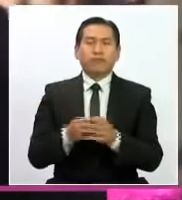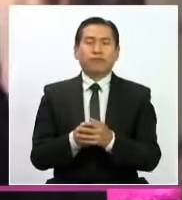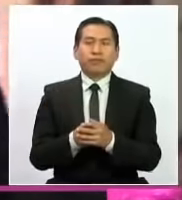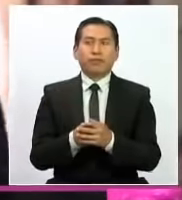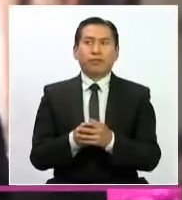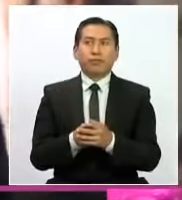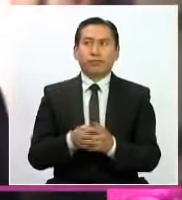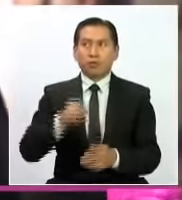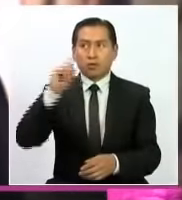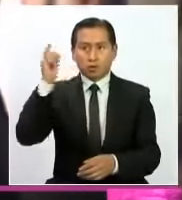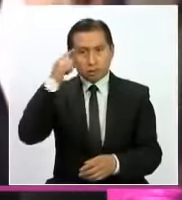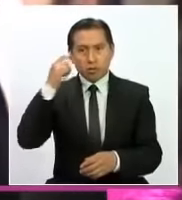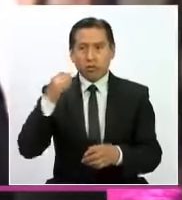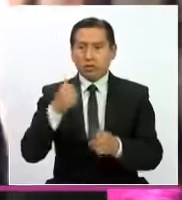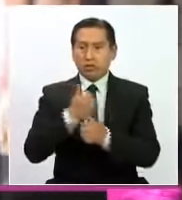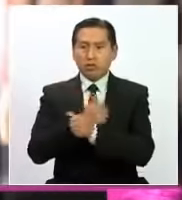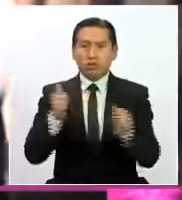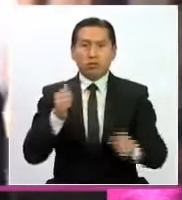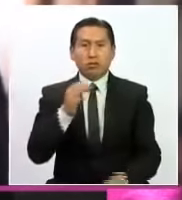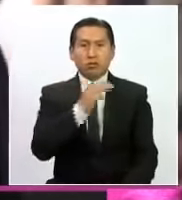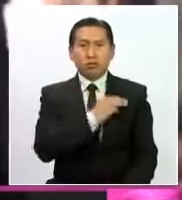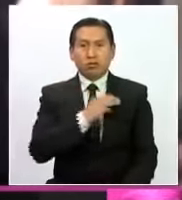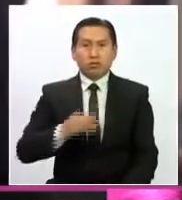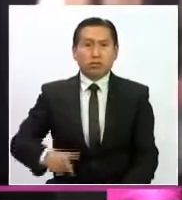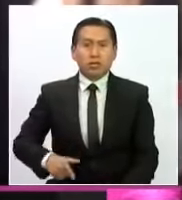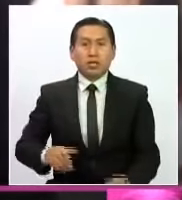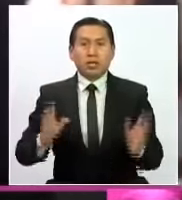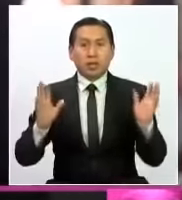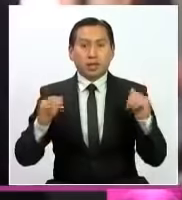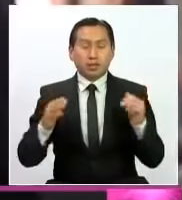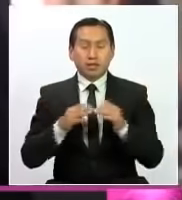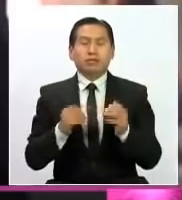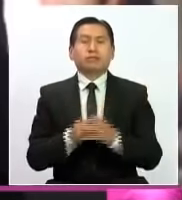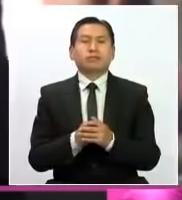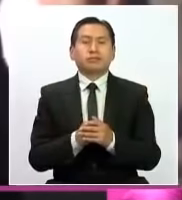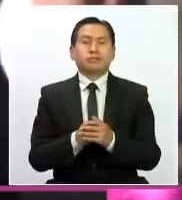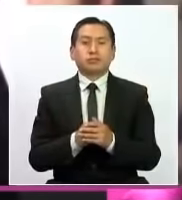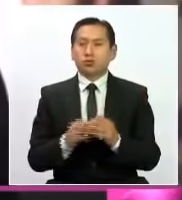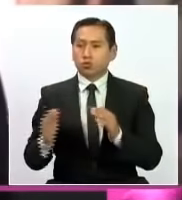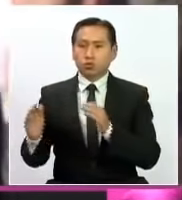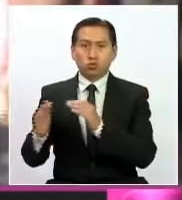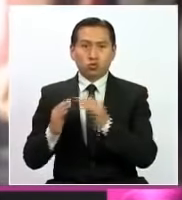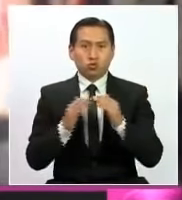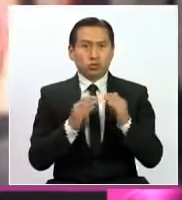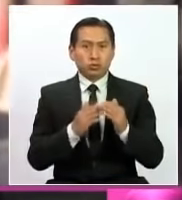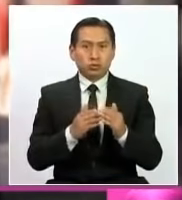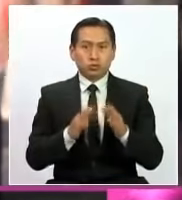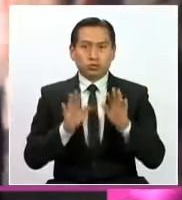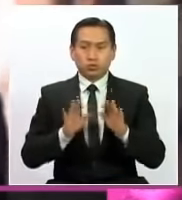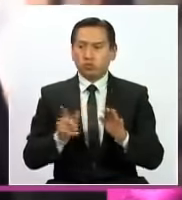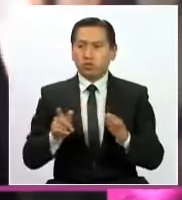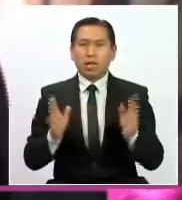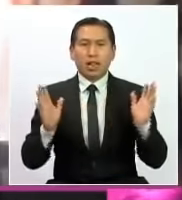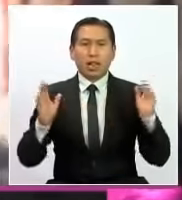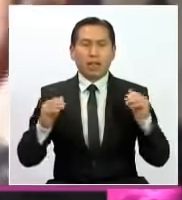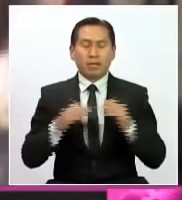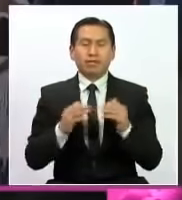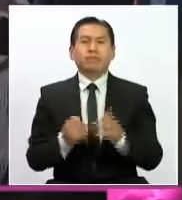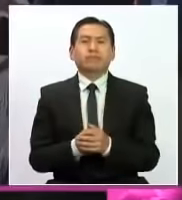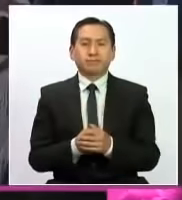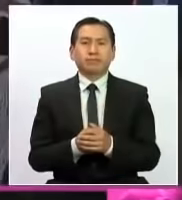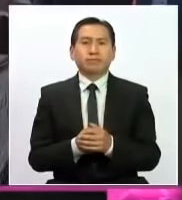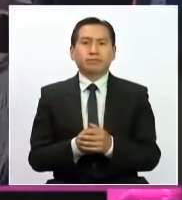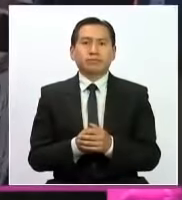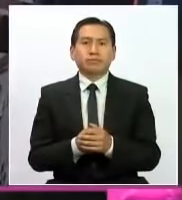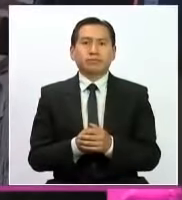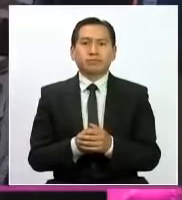del Gobierno Autónomo Municipal de La Paz, de nuestra ciudad, Señora de la Paz, por